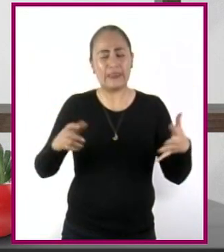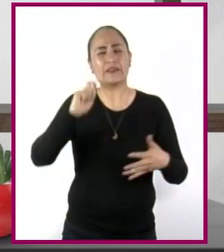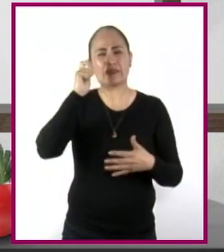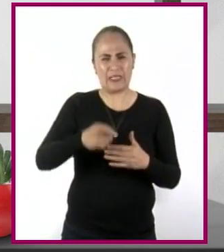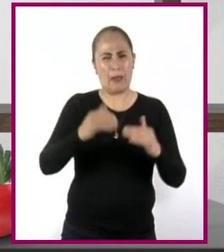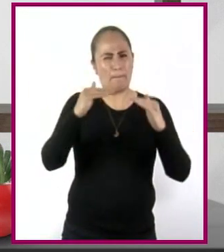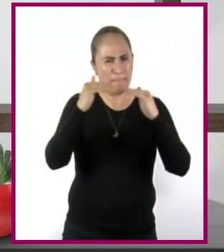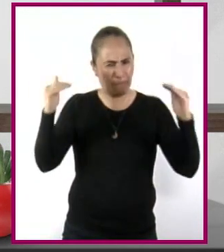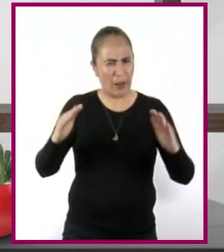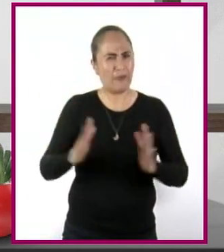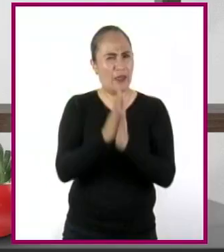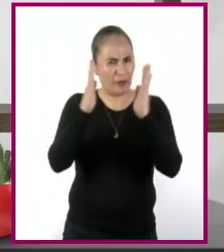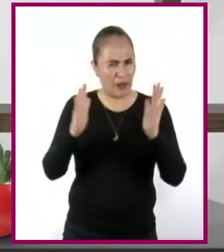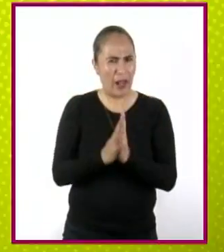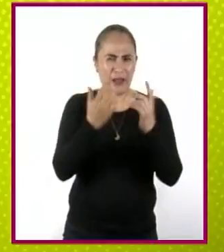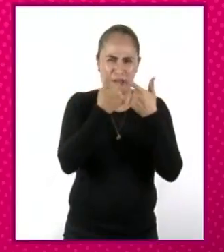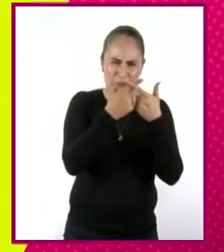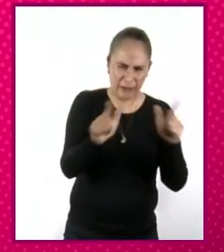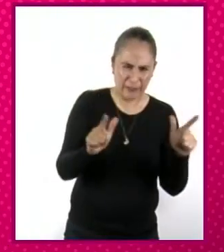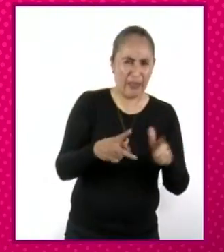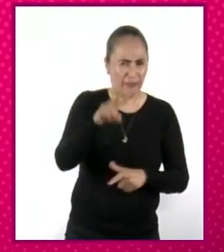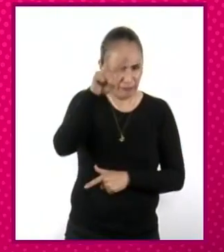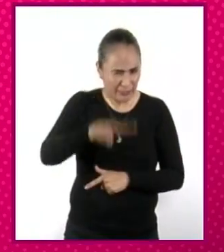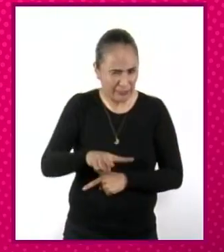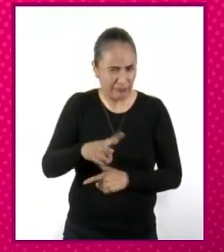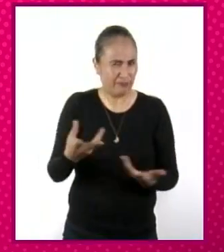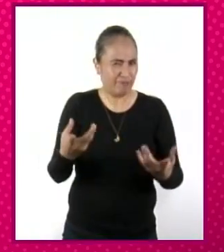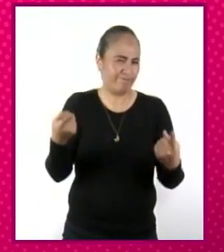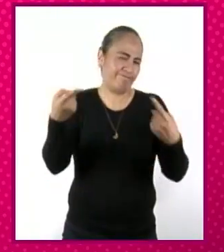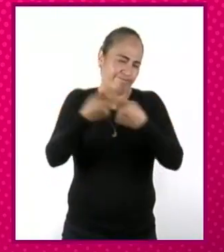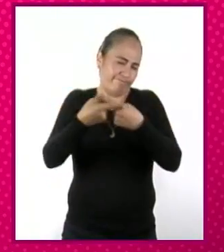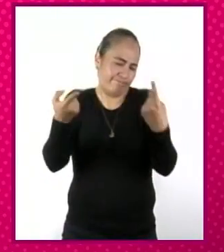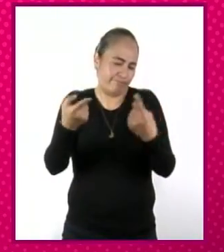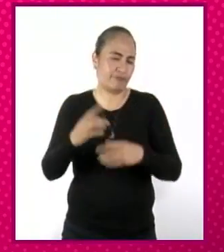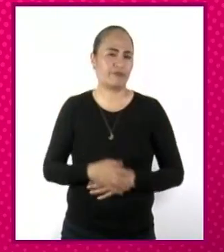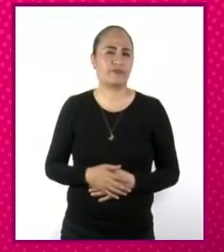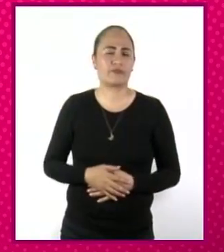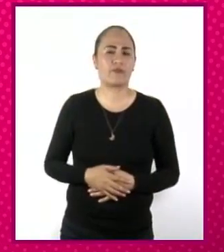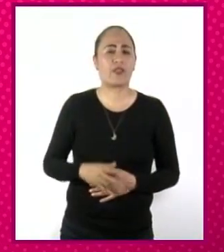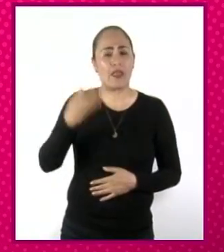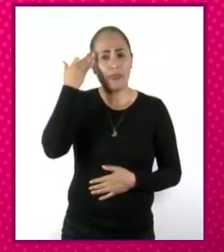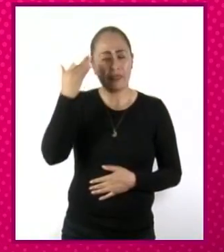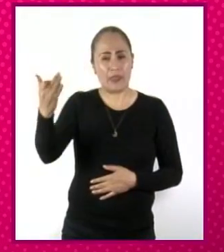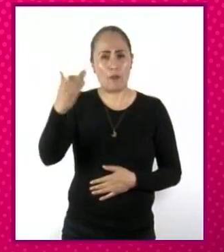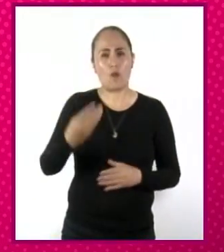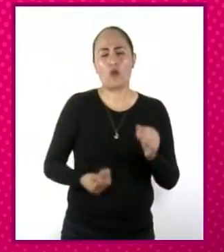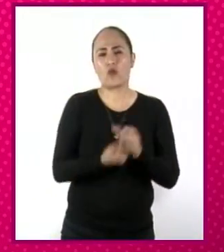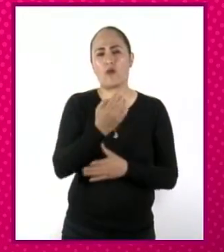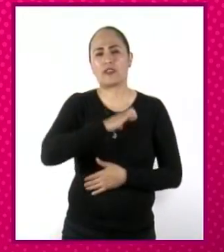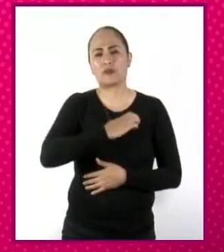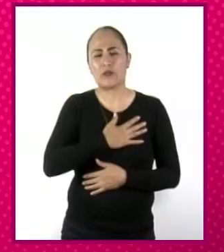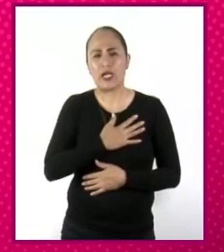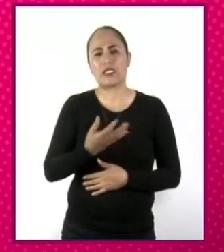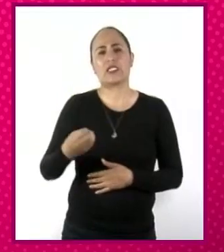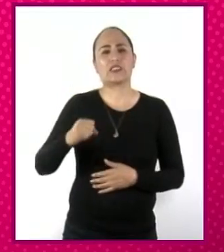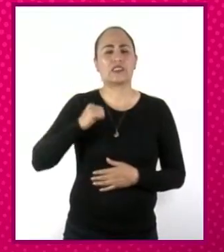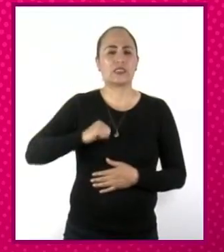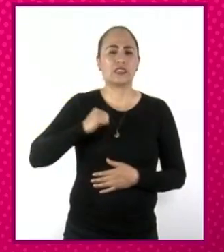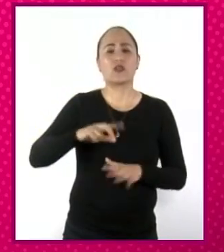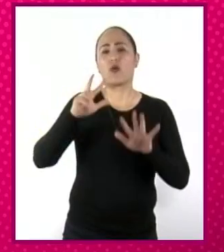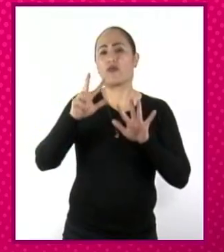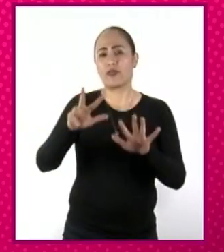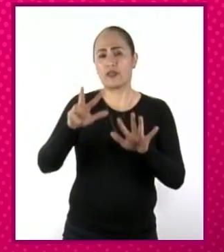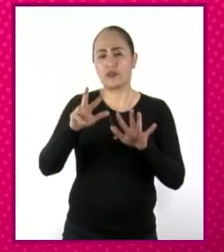democracia, libertad y colonialismo. Durante la época colonial y finales del siglo XVIII, una de las actividades